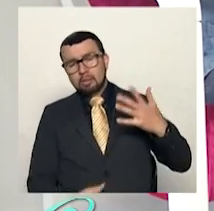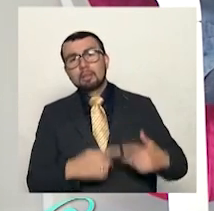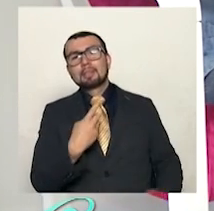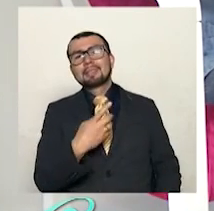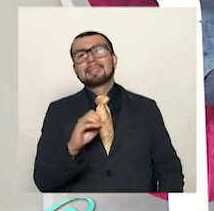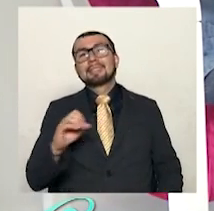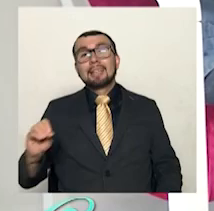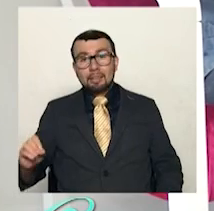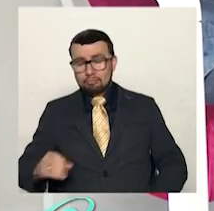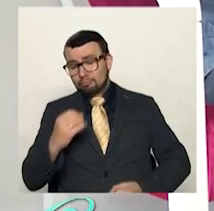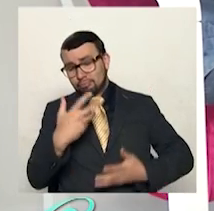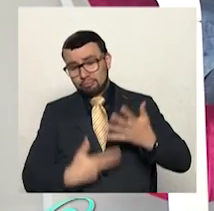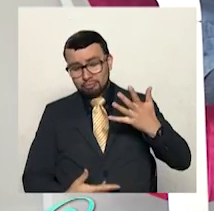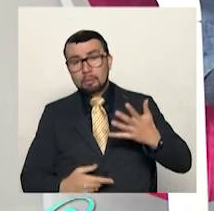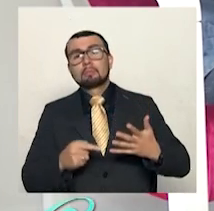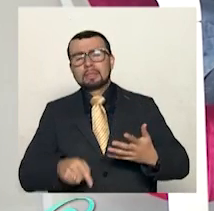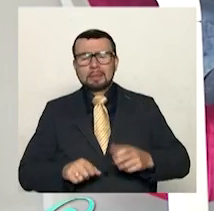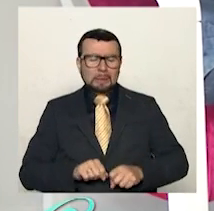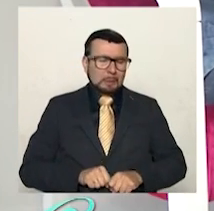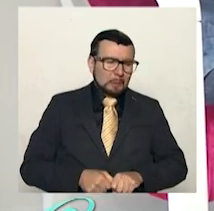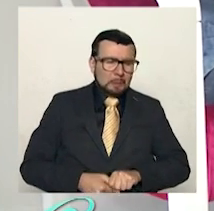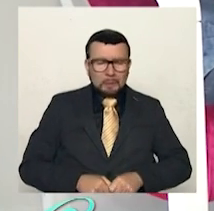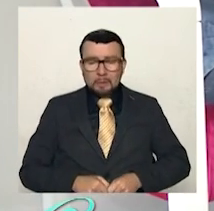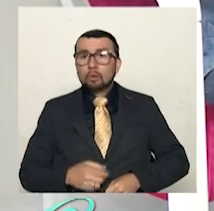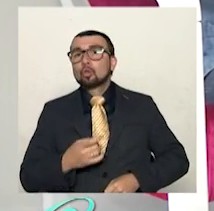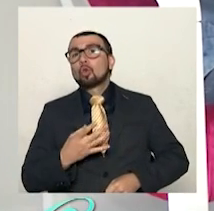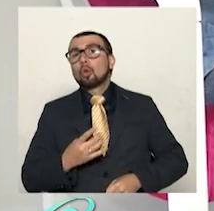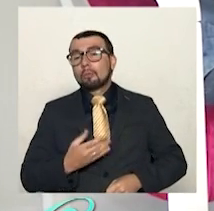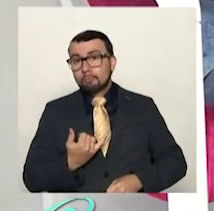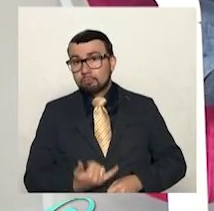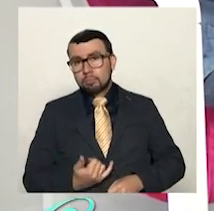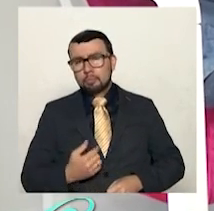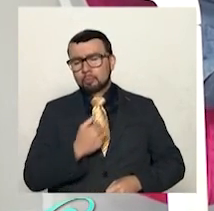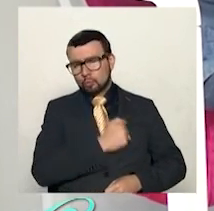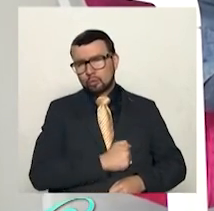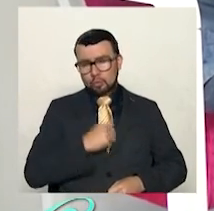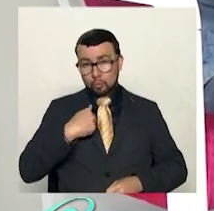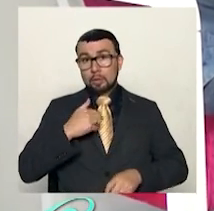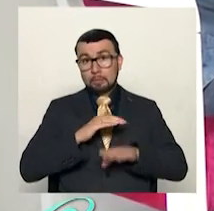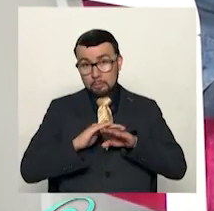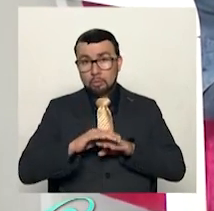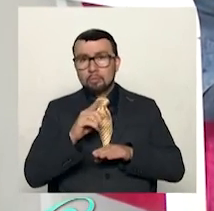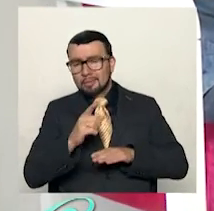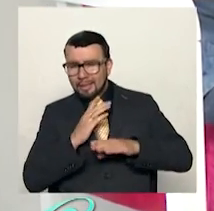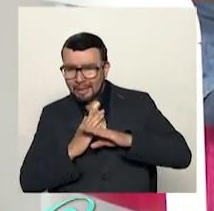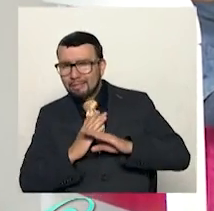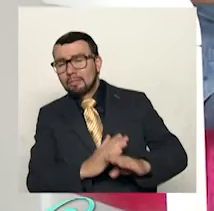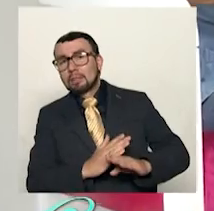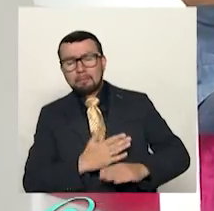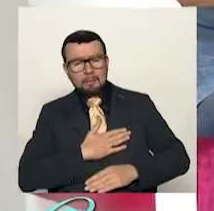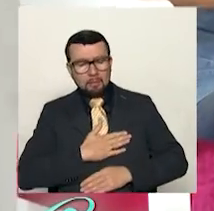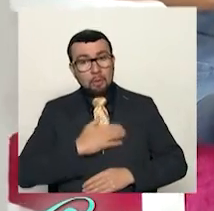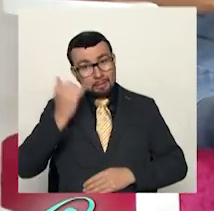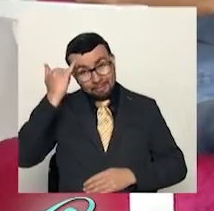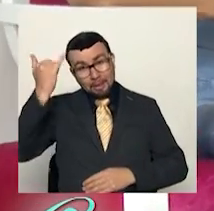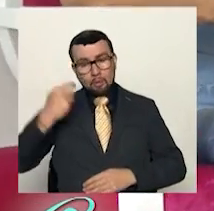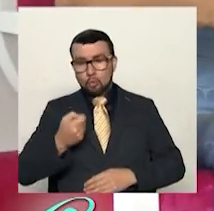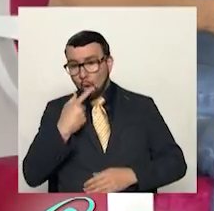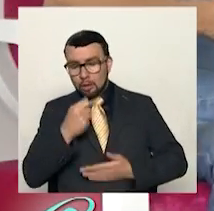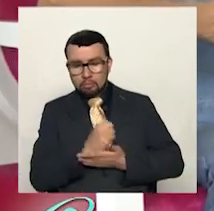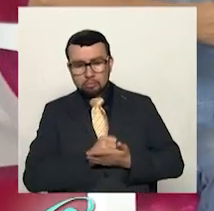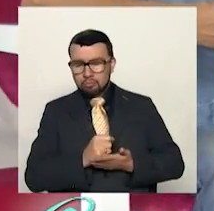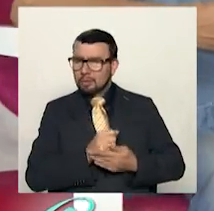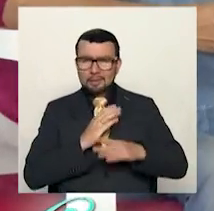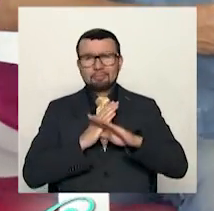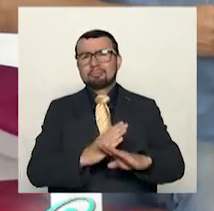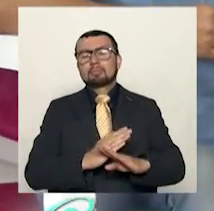de cólico abdominal. Yo invito a todos ustedes a que eviten la automedicación, a que consulten a sus